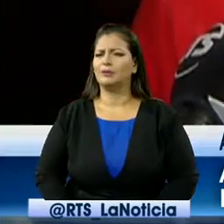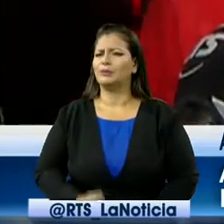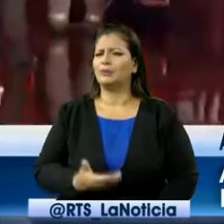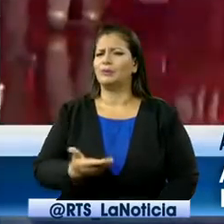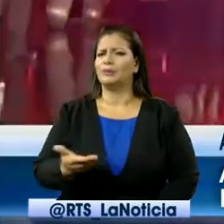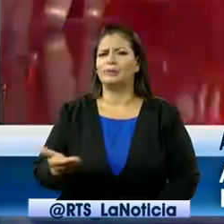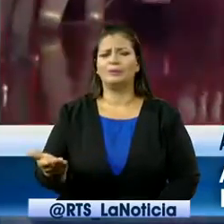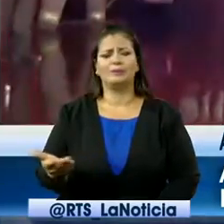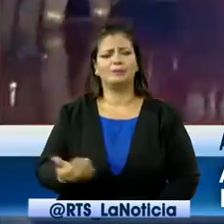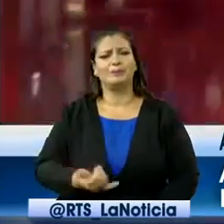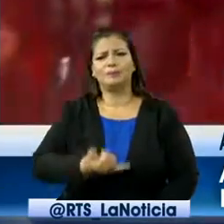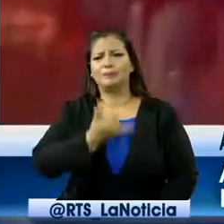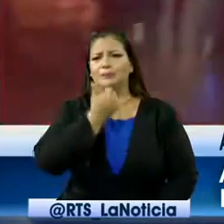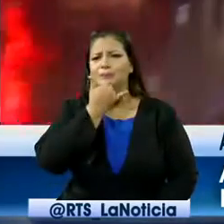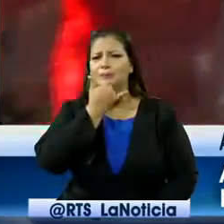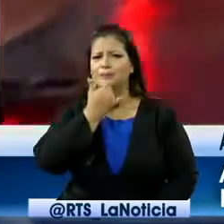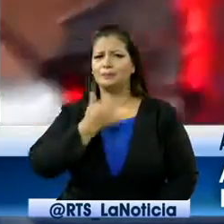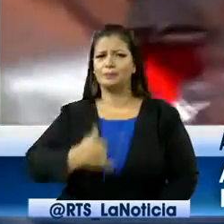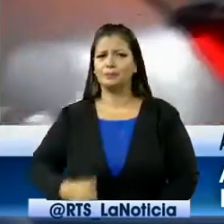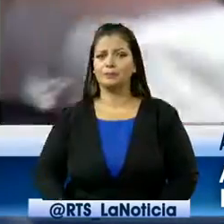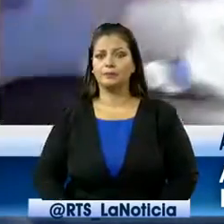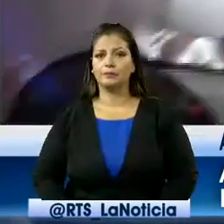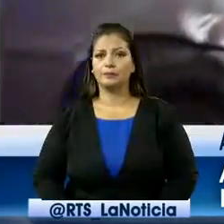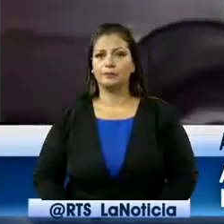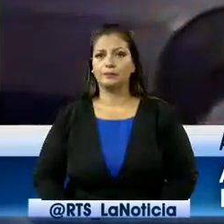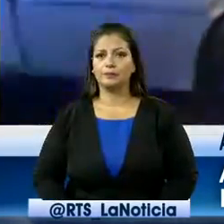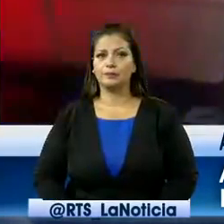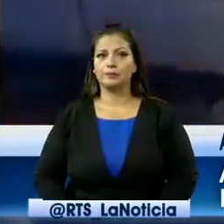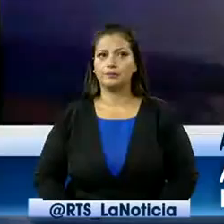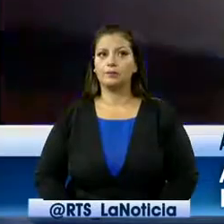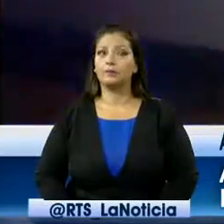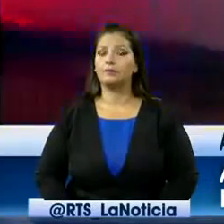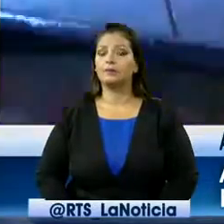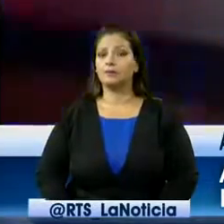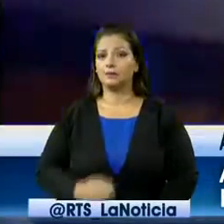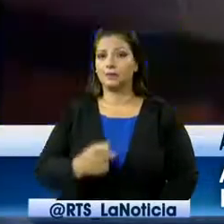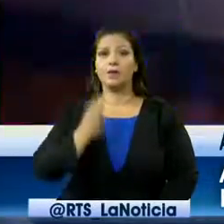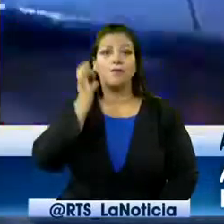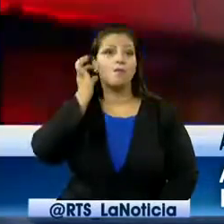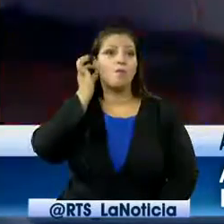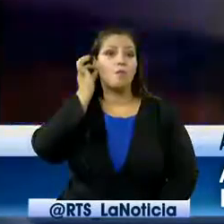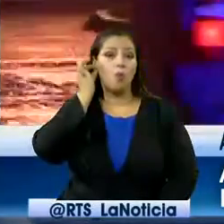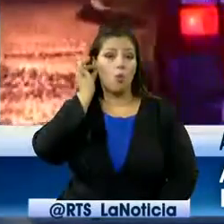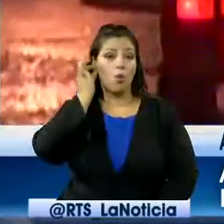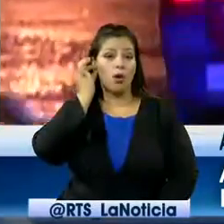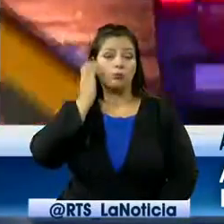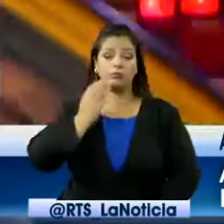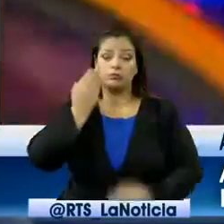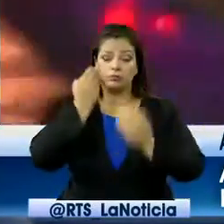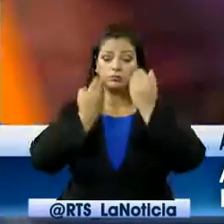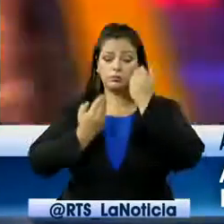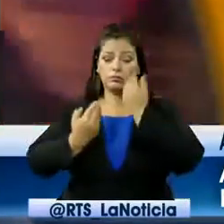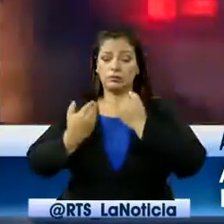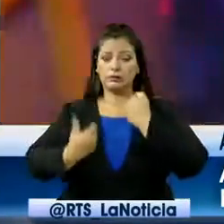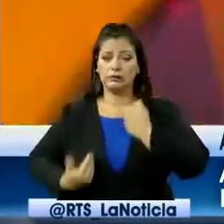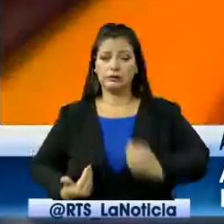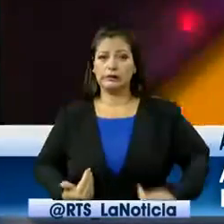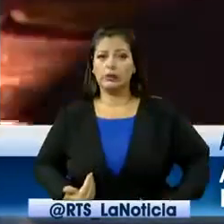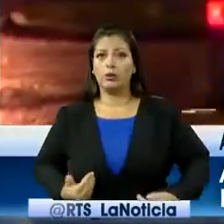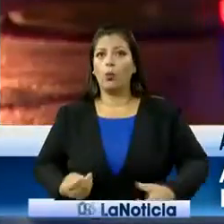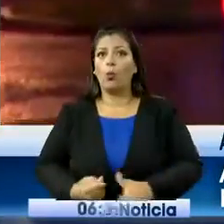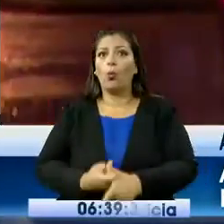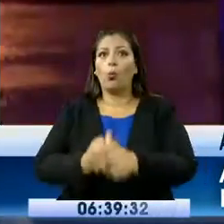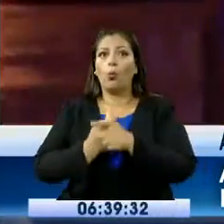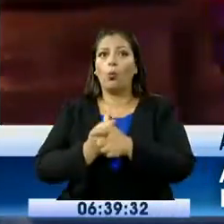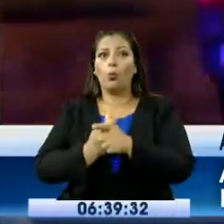imprudente. Producto del percance, la pasajera de uno de los carros resultó herida y fue atendida por